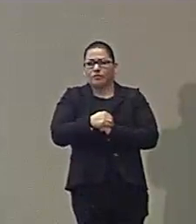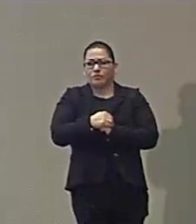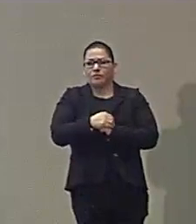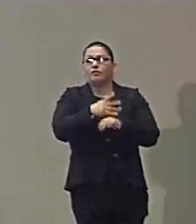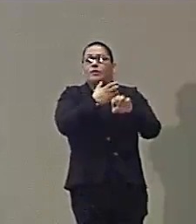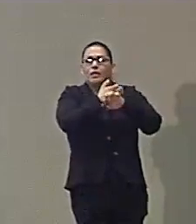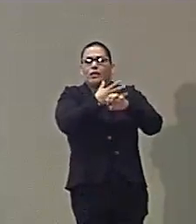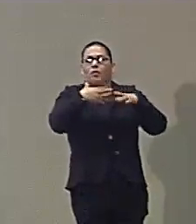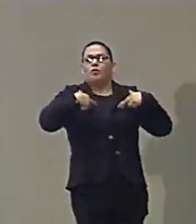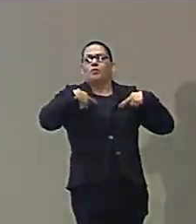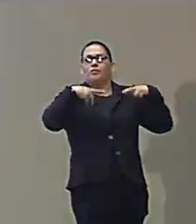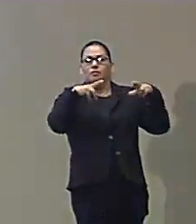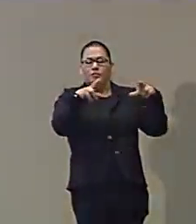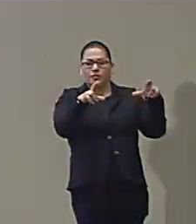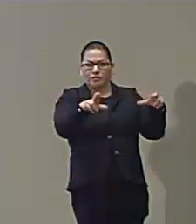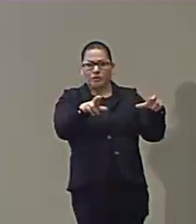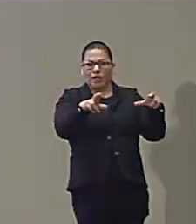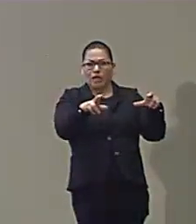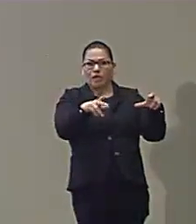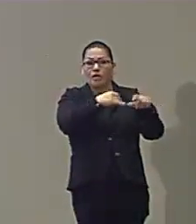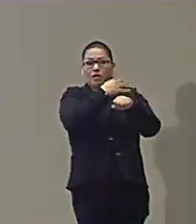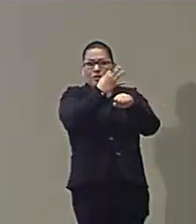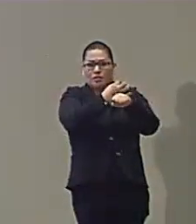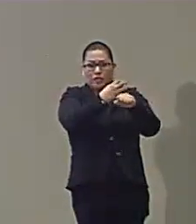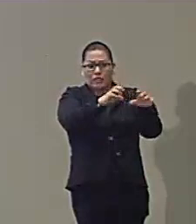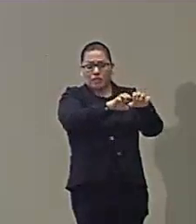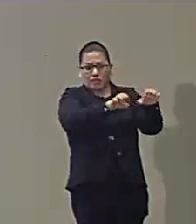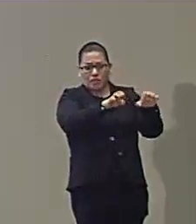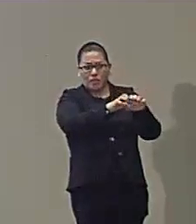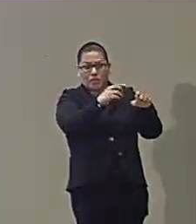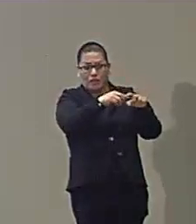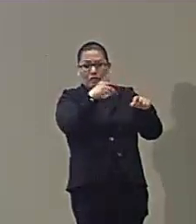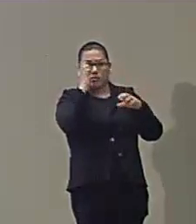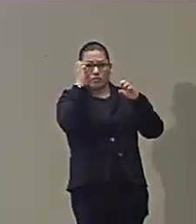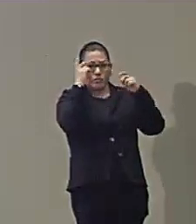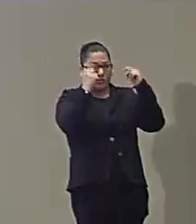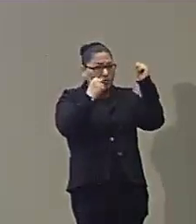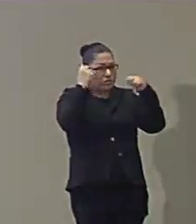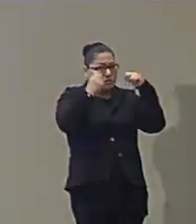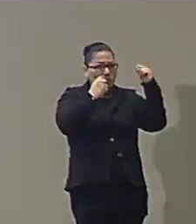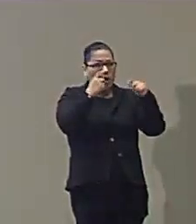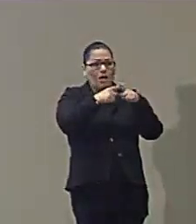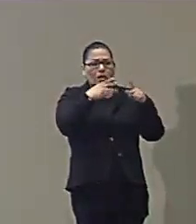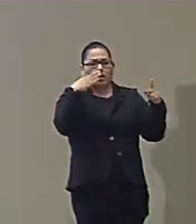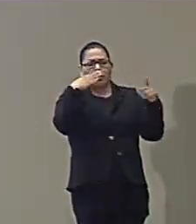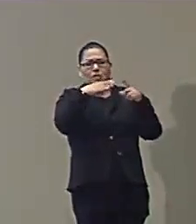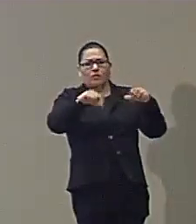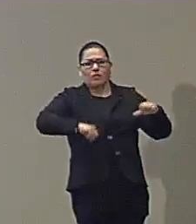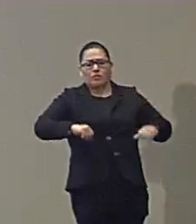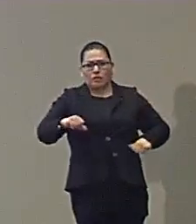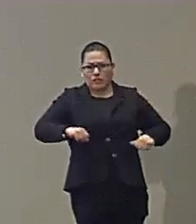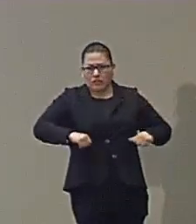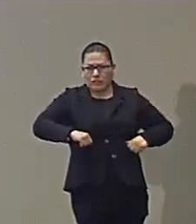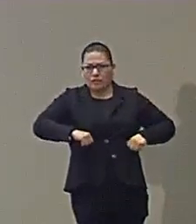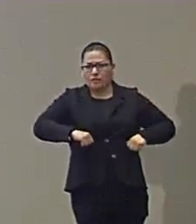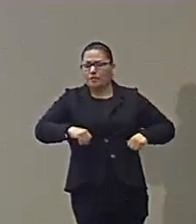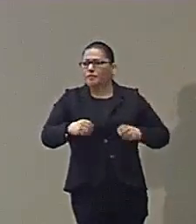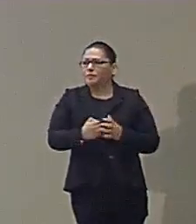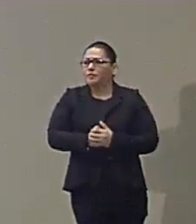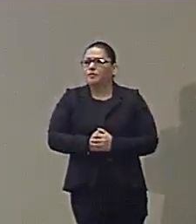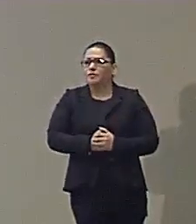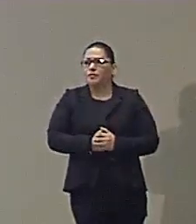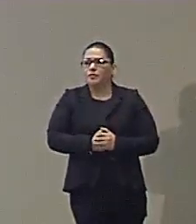estatal lo representa el sector terciario y dentro de este marcadamente las actividades relativas al turismo